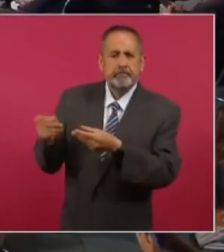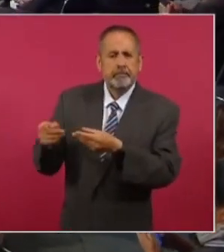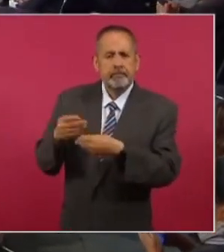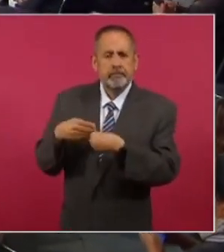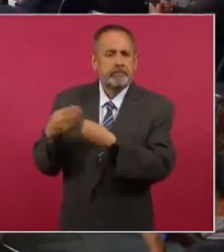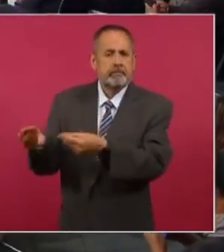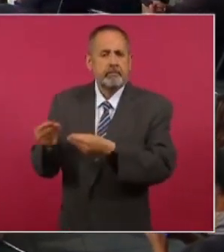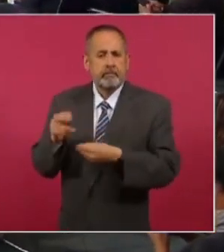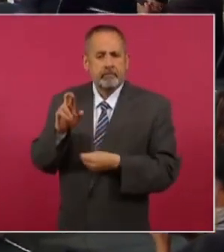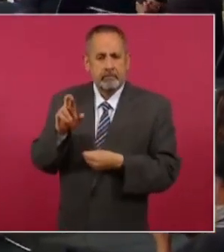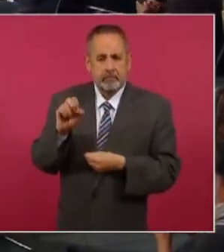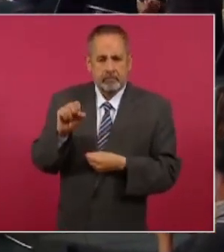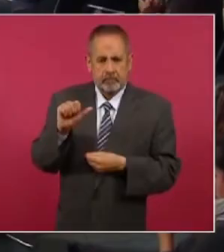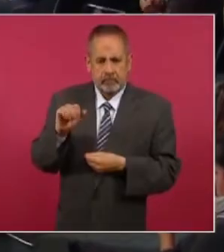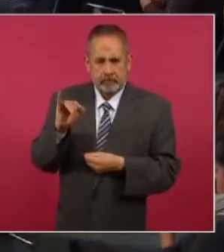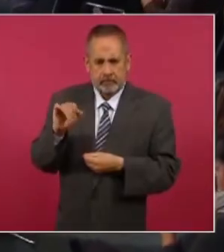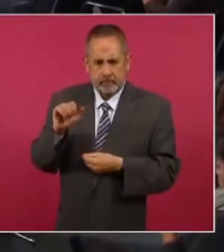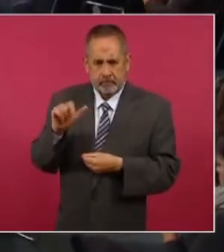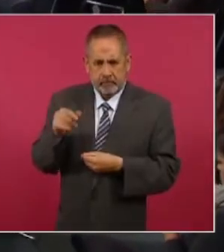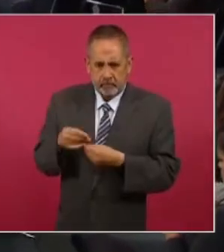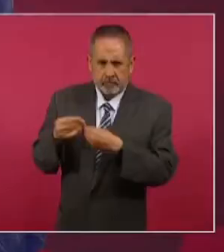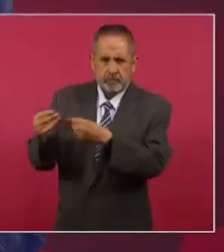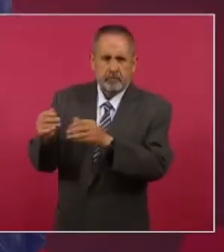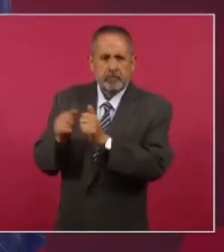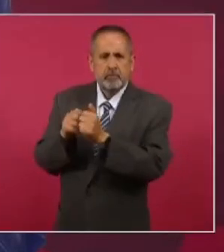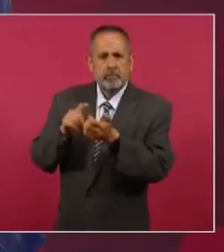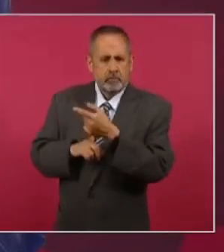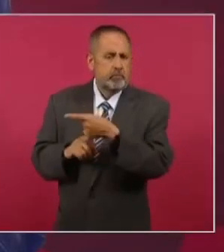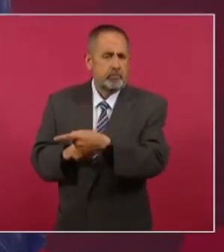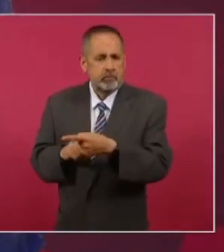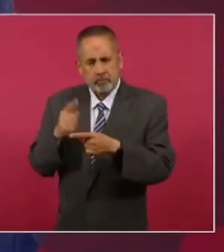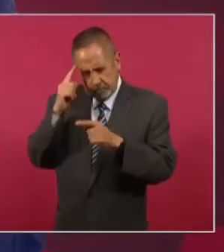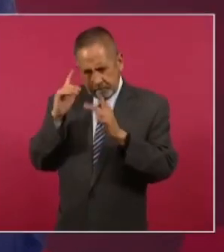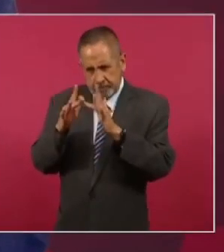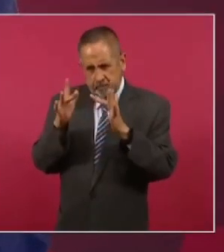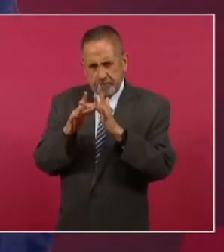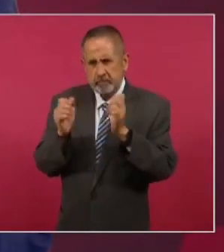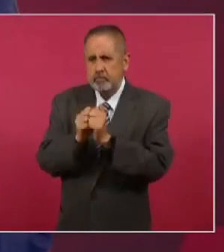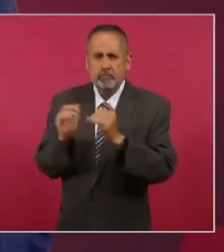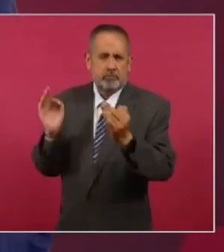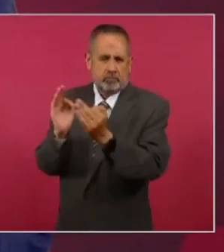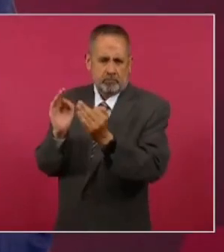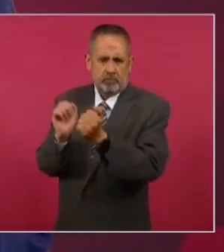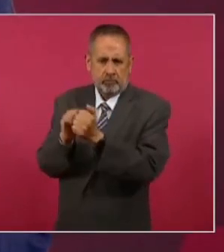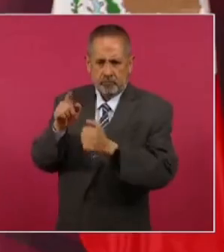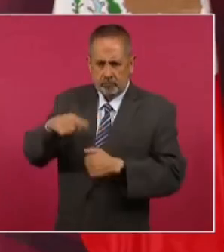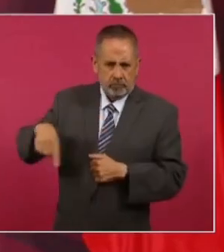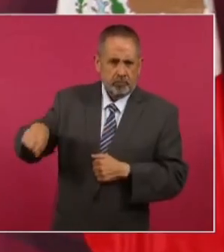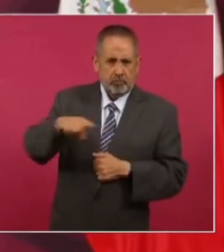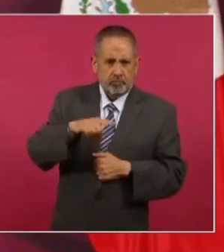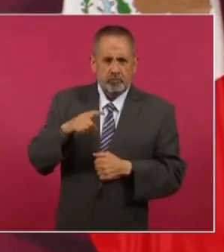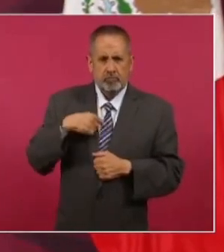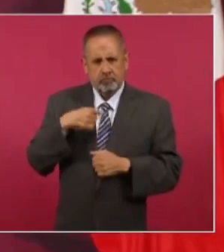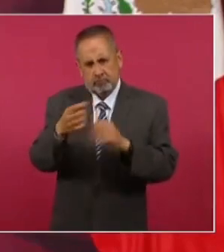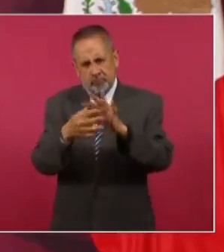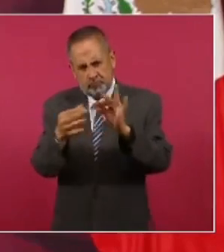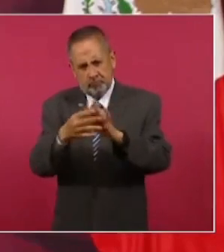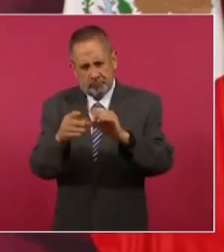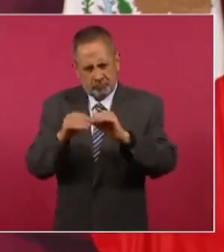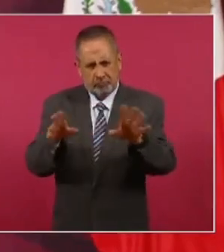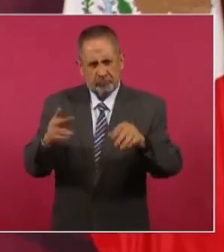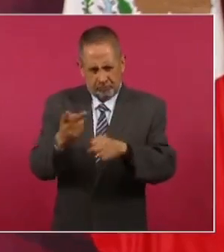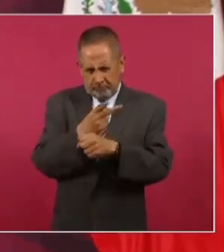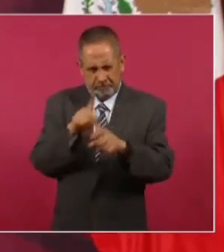informándole a Rosa y Cela o poniendo en comunicación a estas personas o explicando nada más